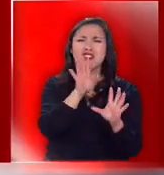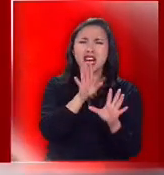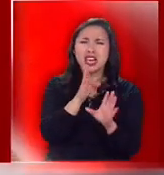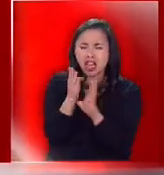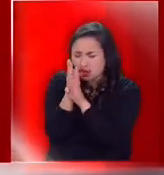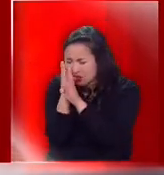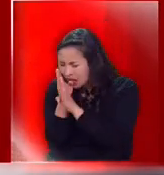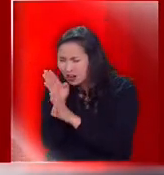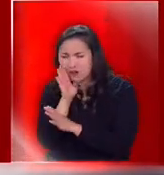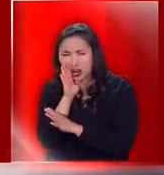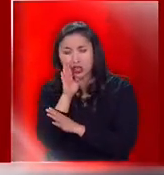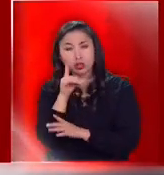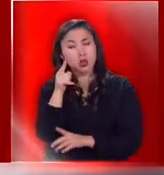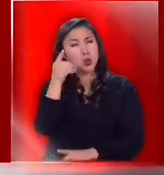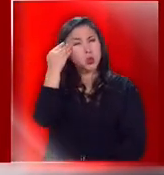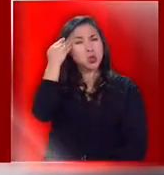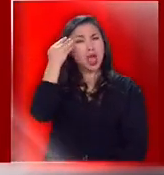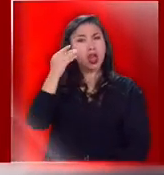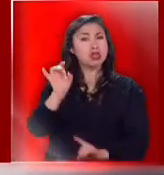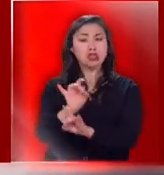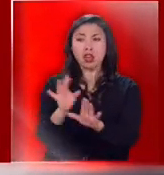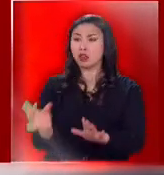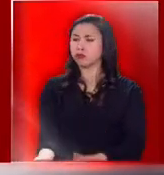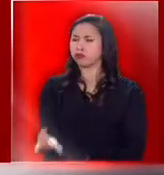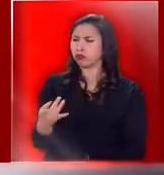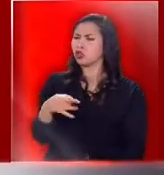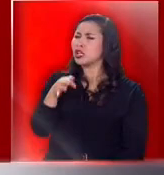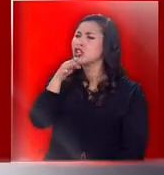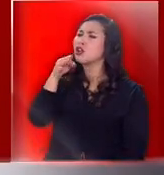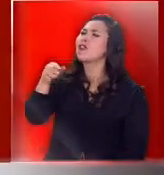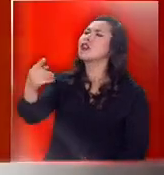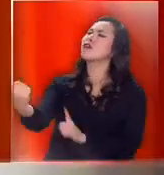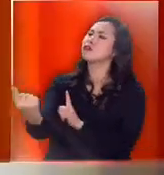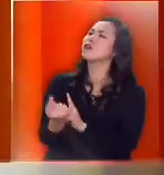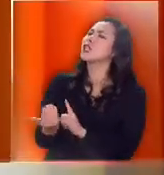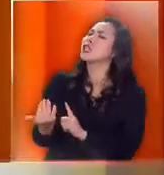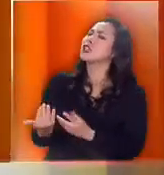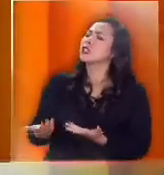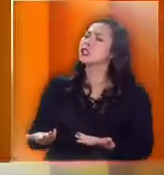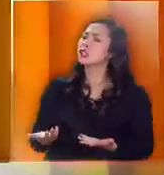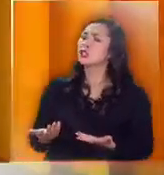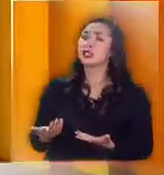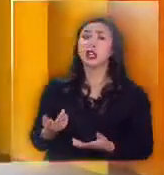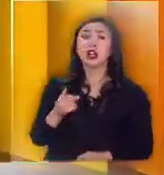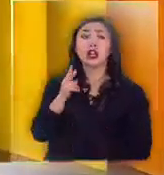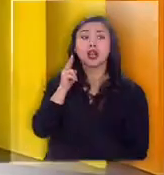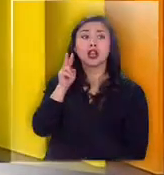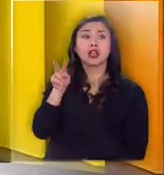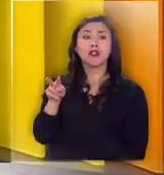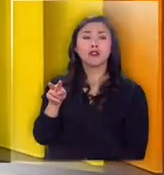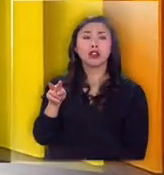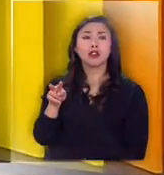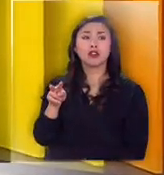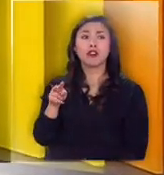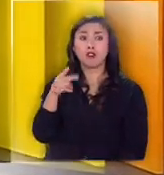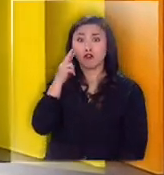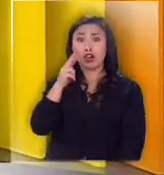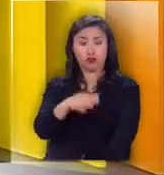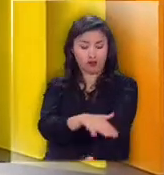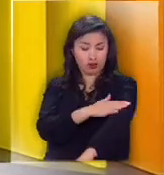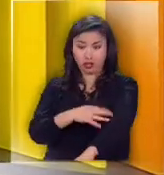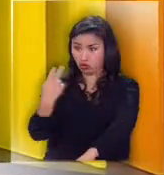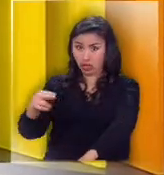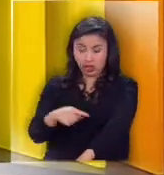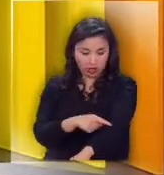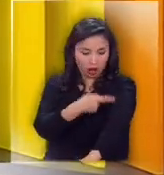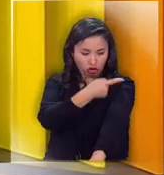baño. Y un día, de la nada, voy y le digo, Antonia, ven, acércate. Le reviso los brazos, estaban